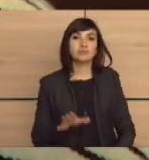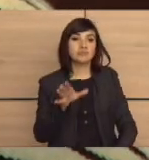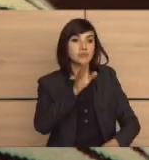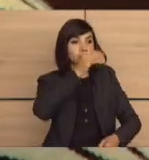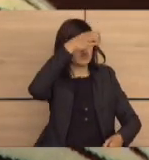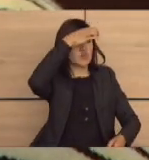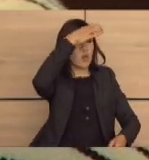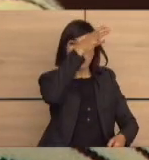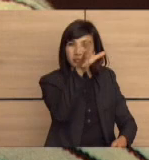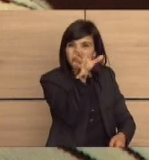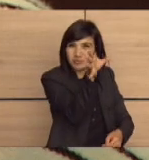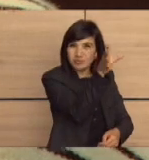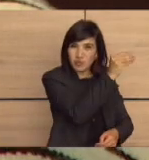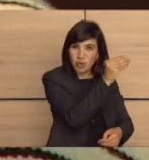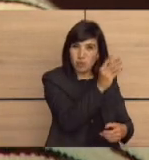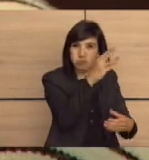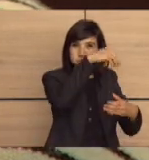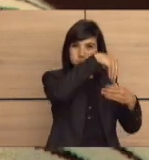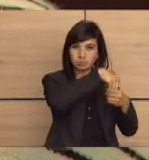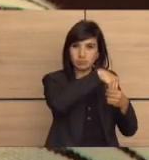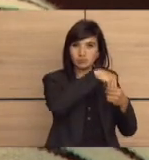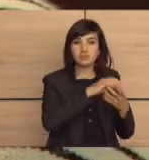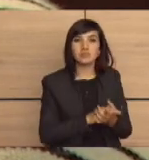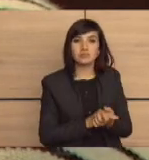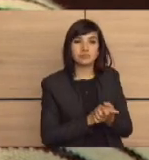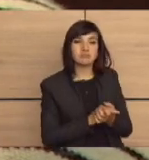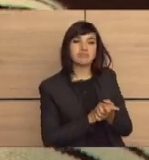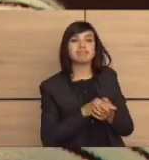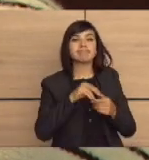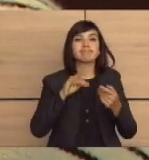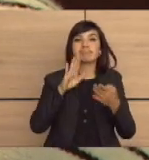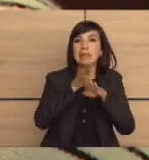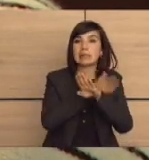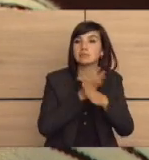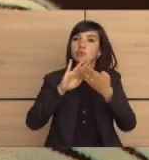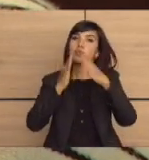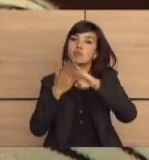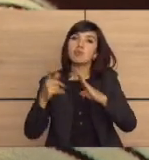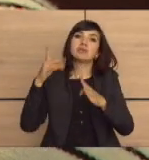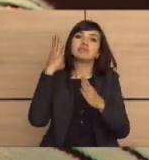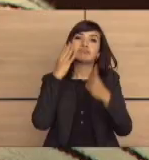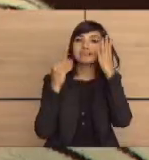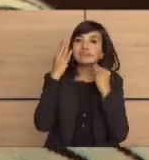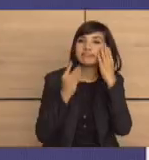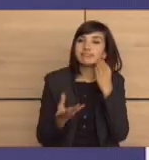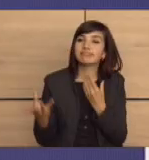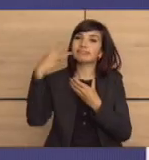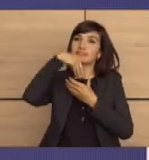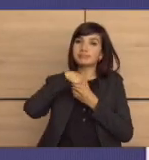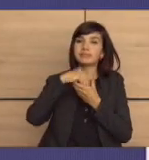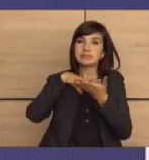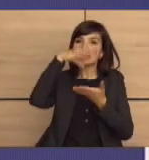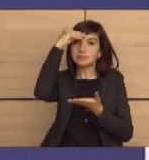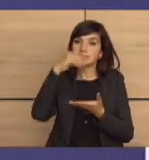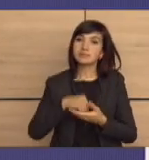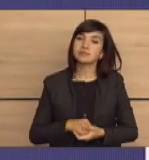solamente, y que no son conocimiento, porque digamos que nosotros aprendimos que lo que sí se pueda